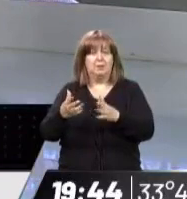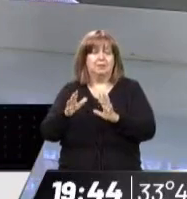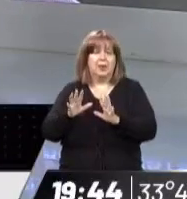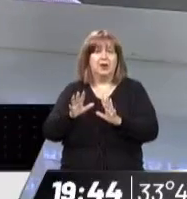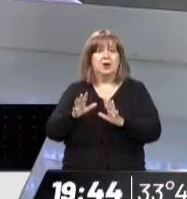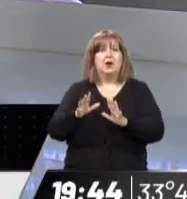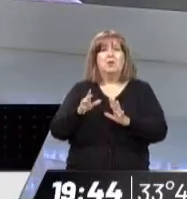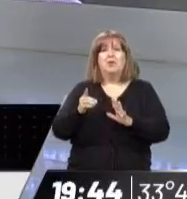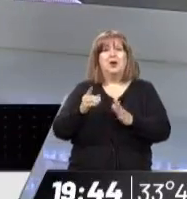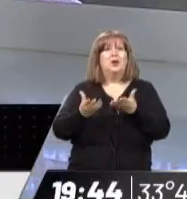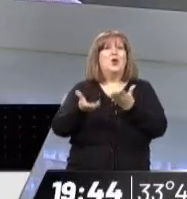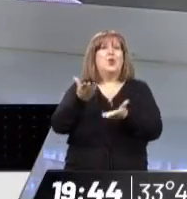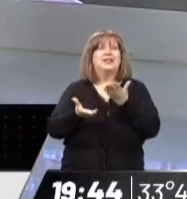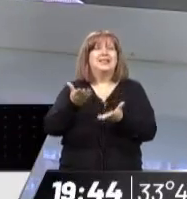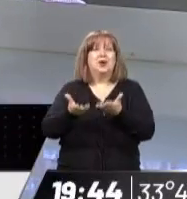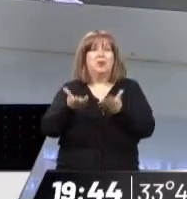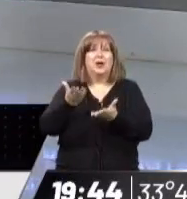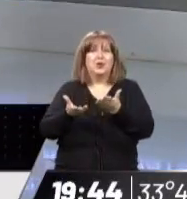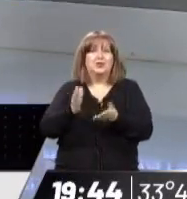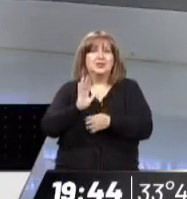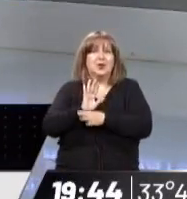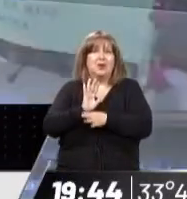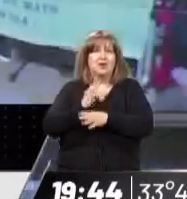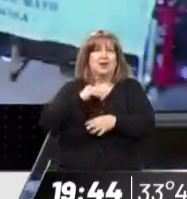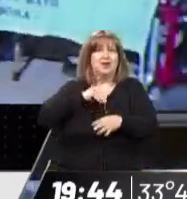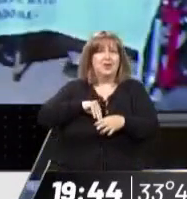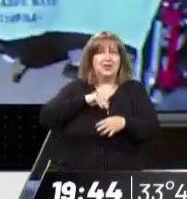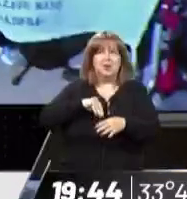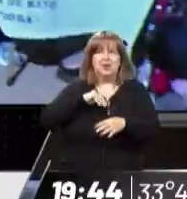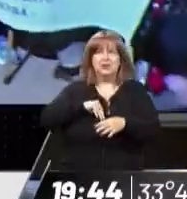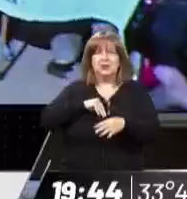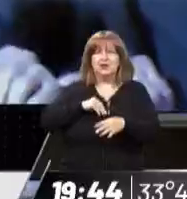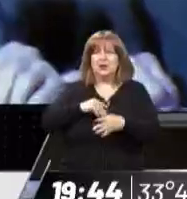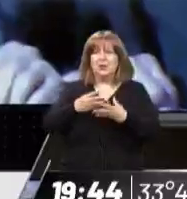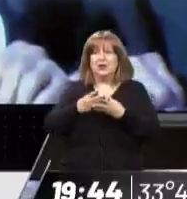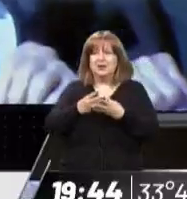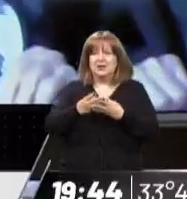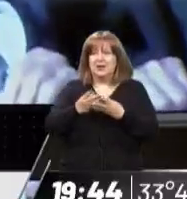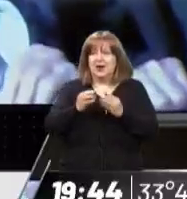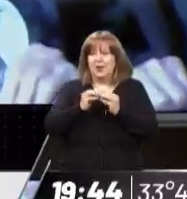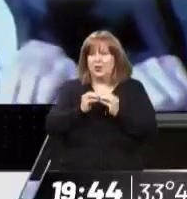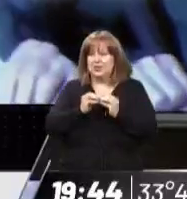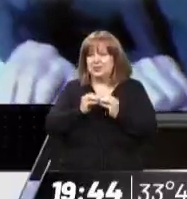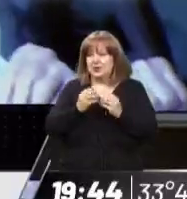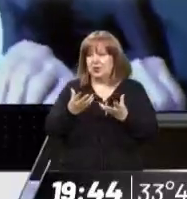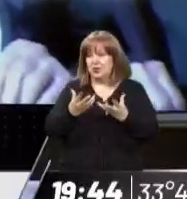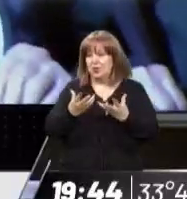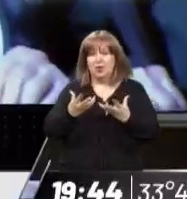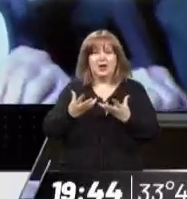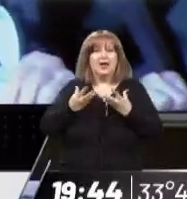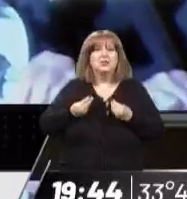es reparador. Pero por supuesto, es reparador. Para las víctimas, para los familiares, y porque también de alguna manera